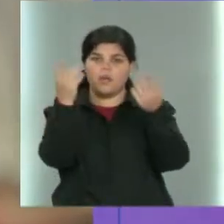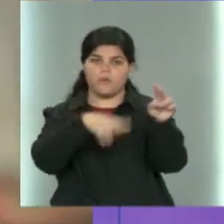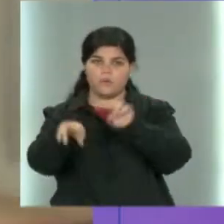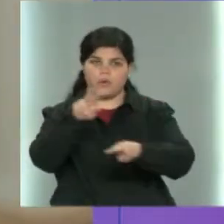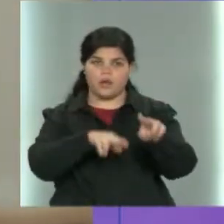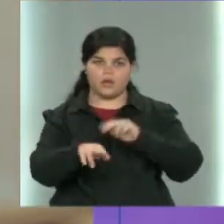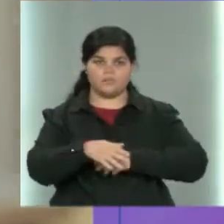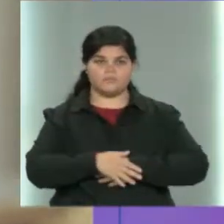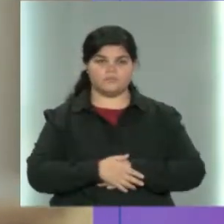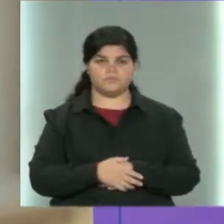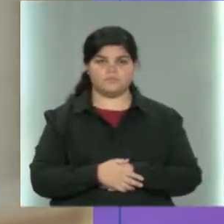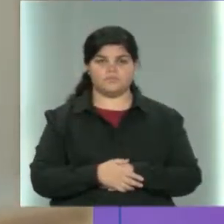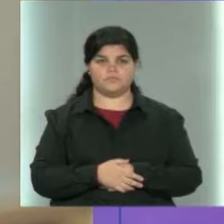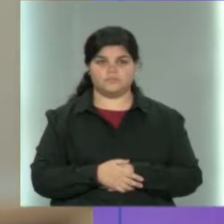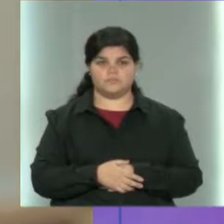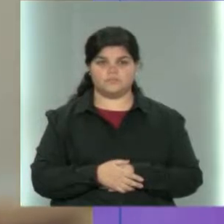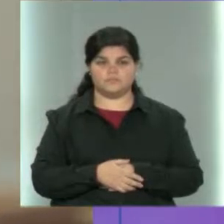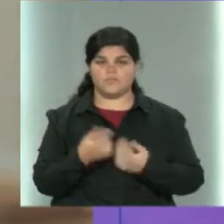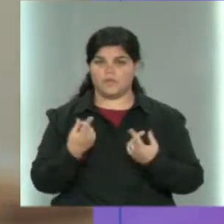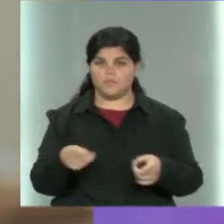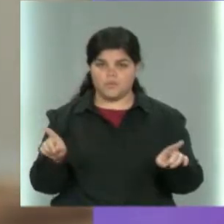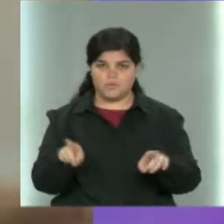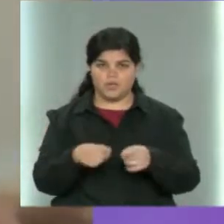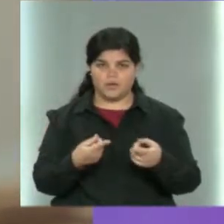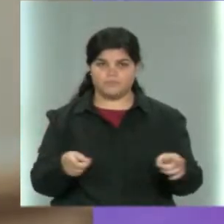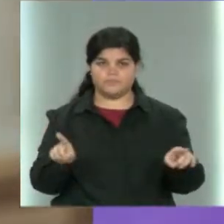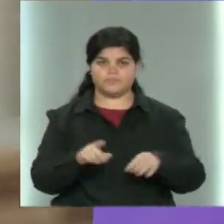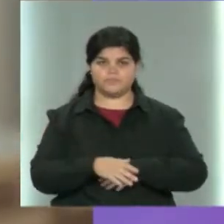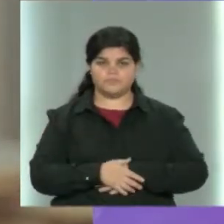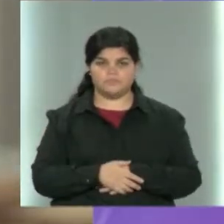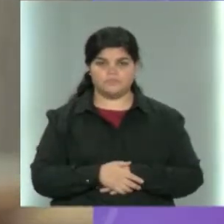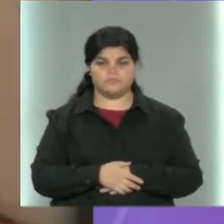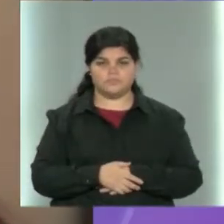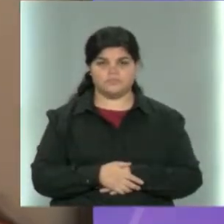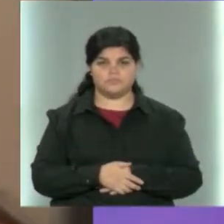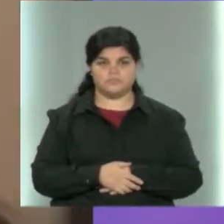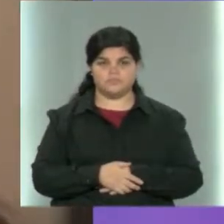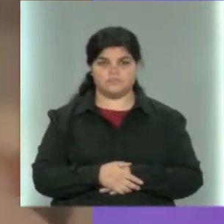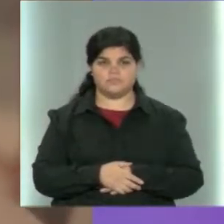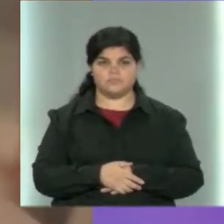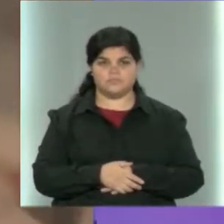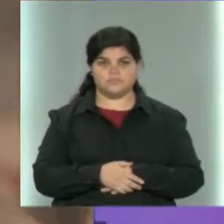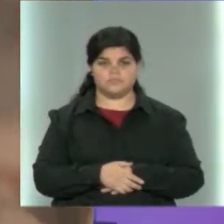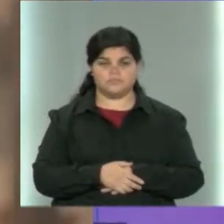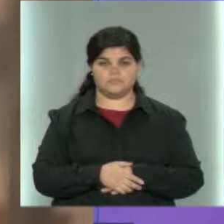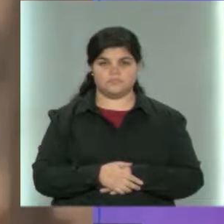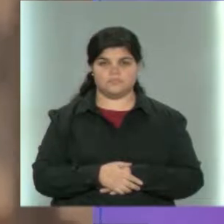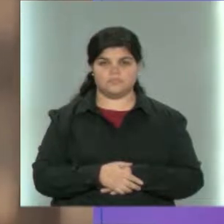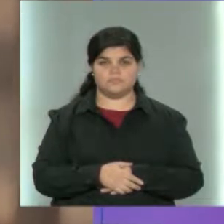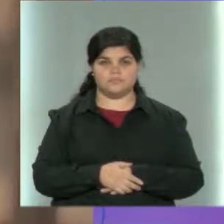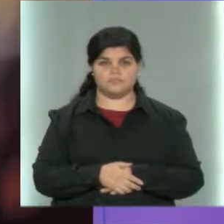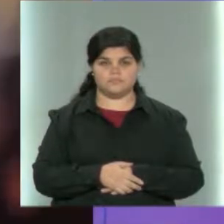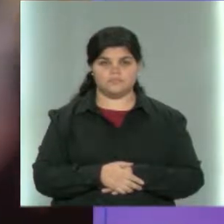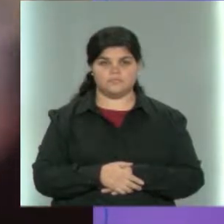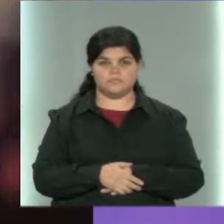diarios y las revistas, no se habla de otra noche, no es lo extraño